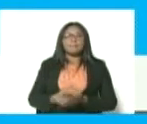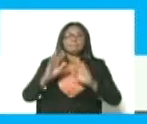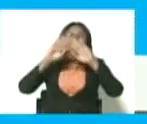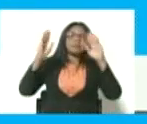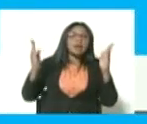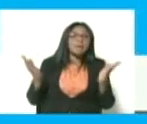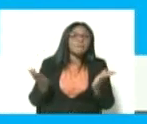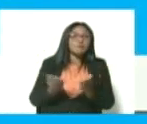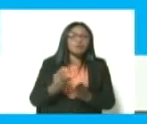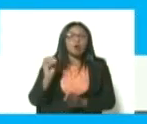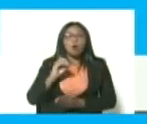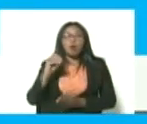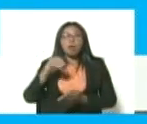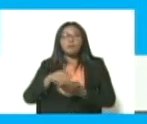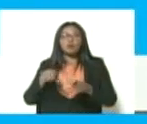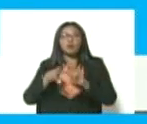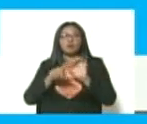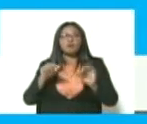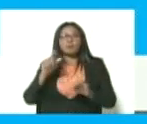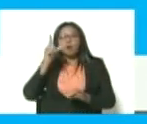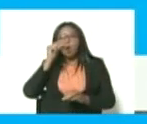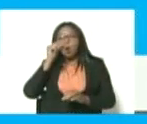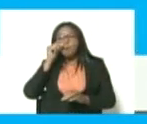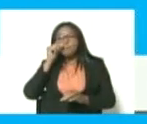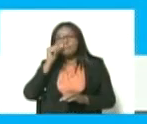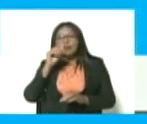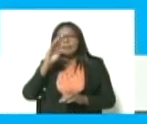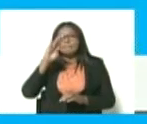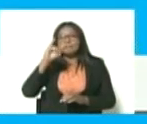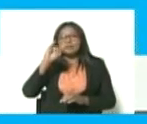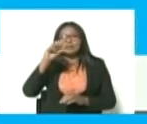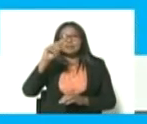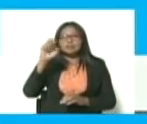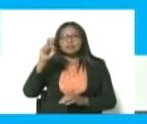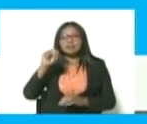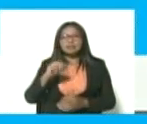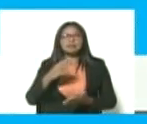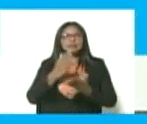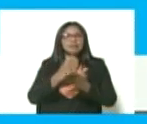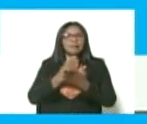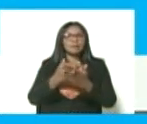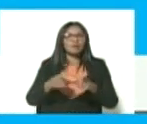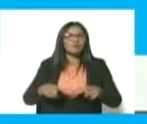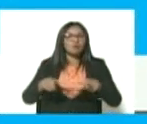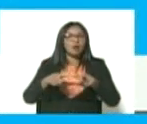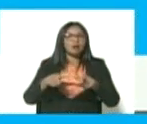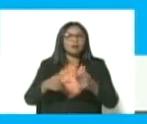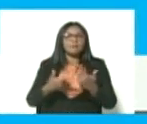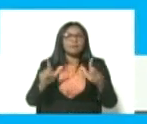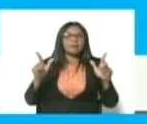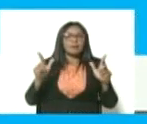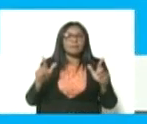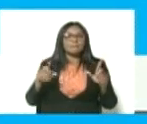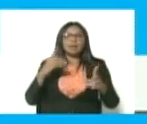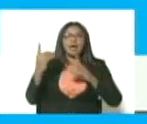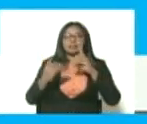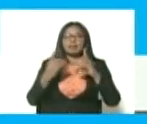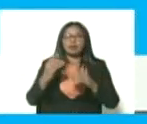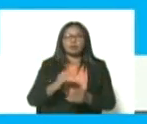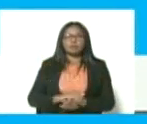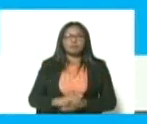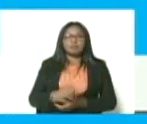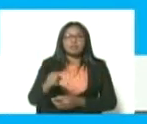la fija el jefe de Estado, Joe Biden, esperemos. Siempre habrá espacio para el diálogo. Quien quiera dialogar con